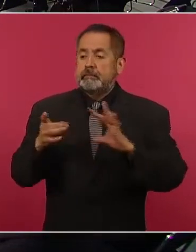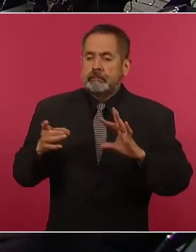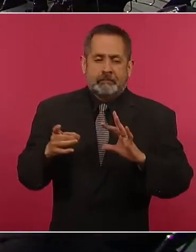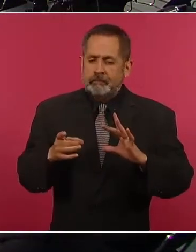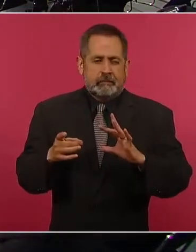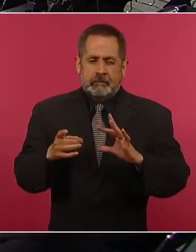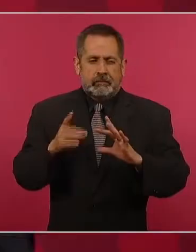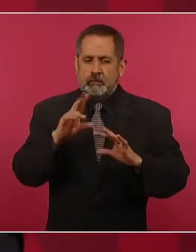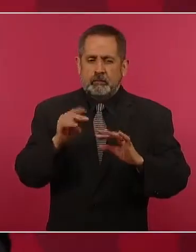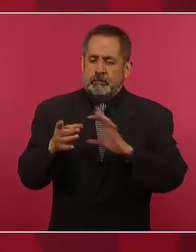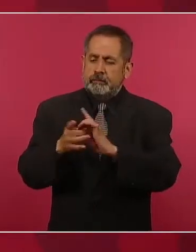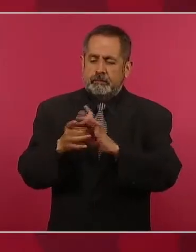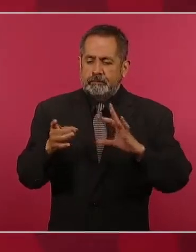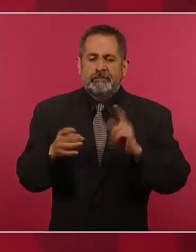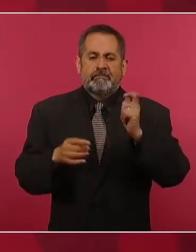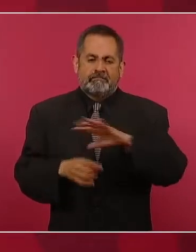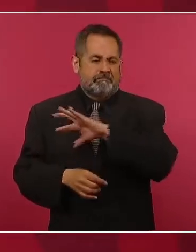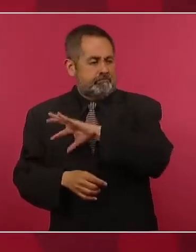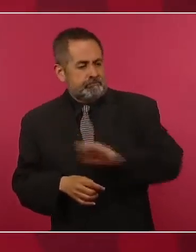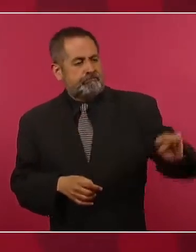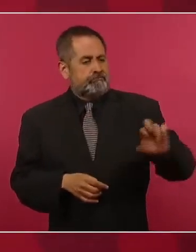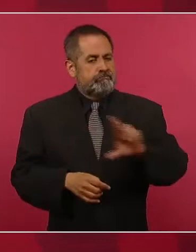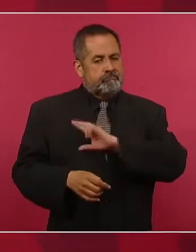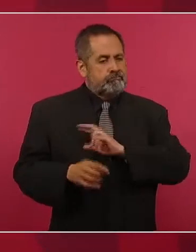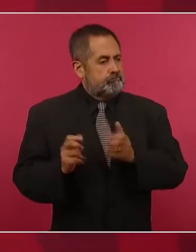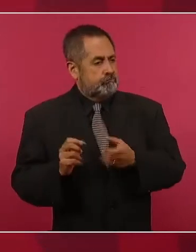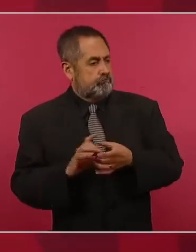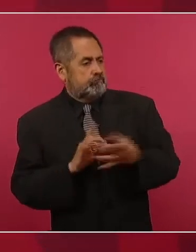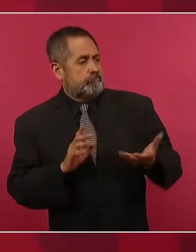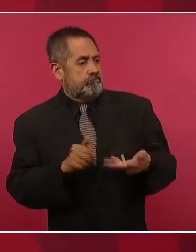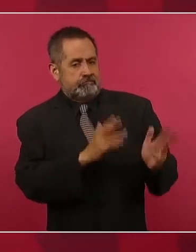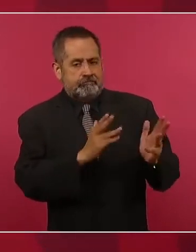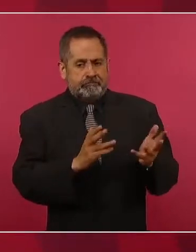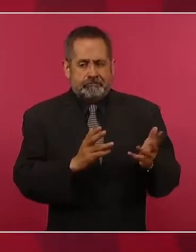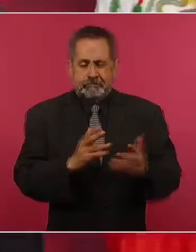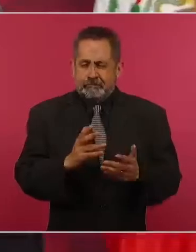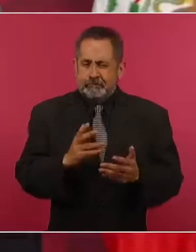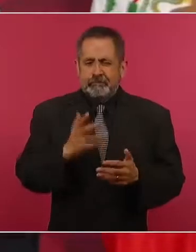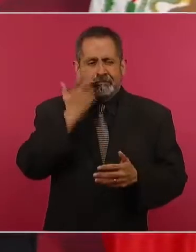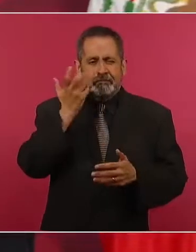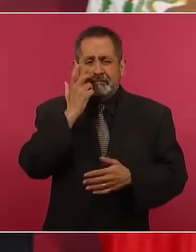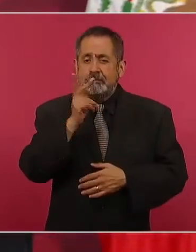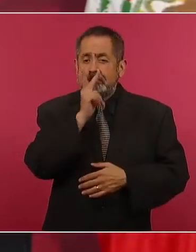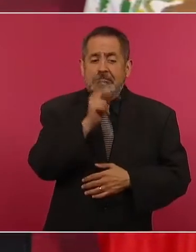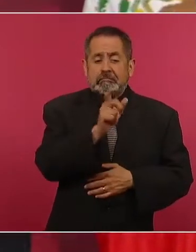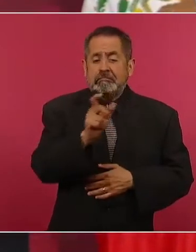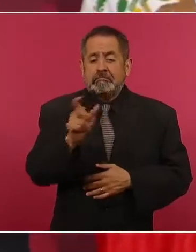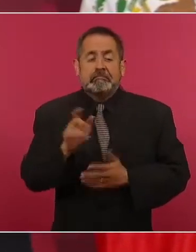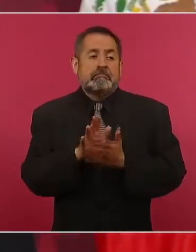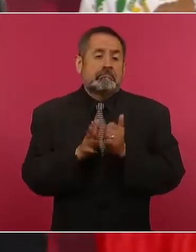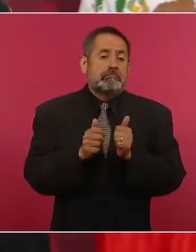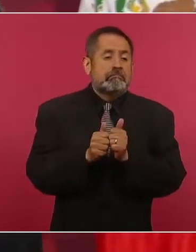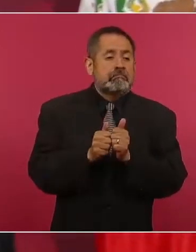los eufemismos, a no llamar a las cosas por su nombre. Entonces, el